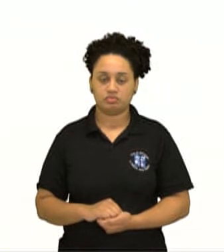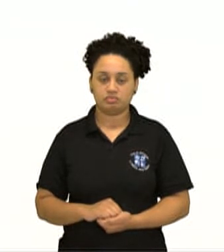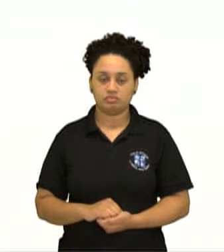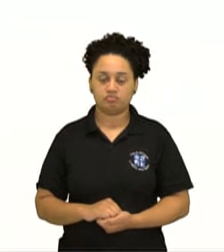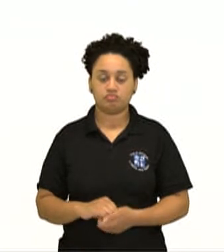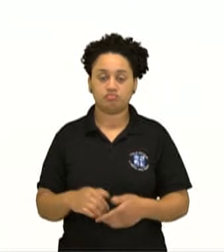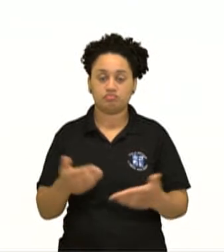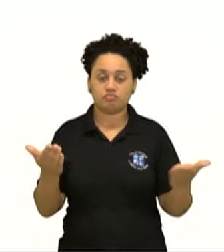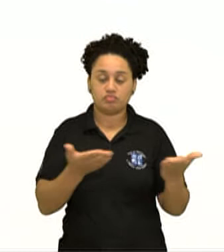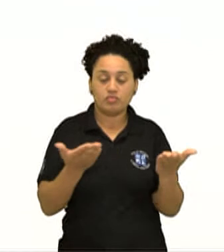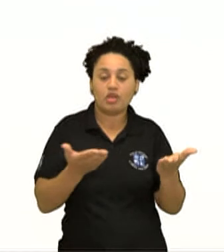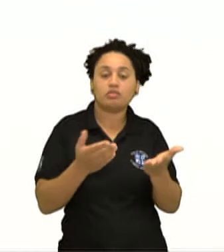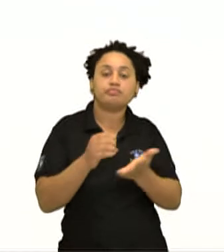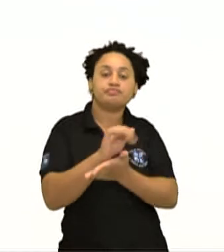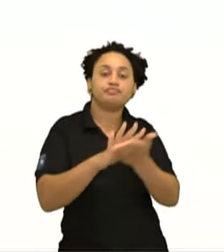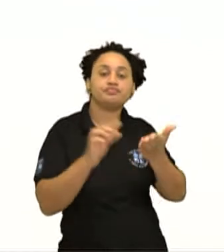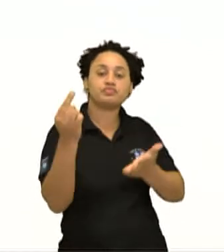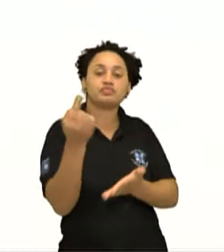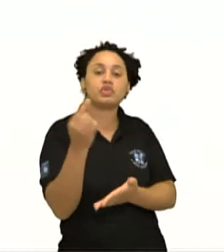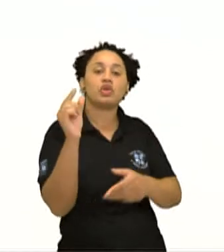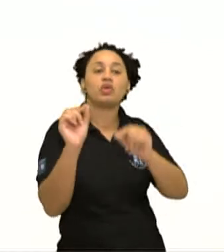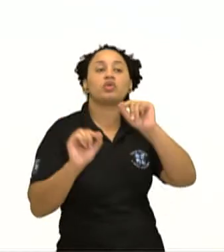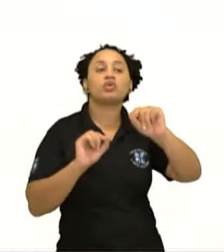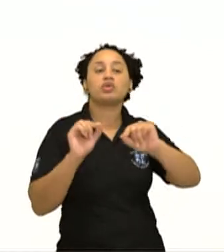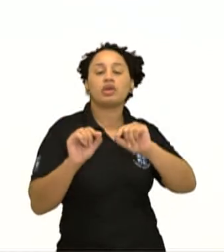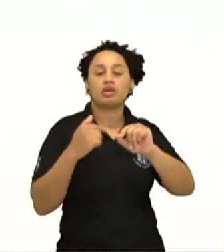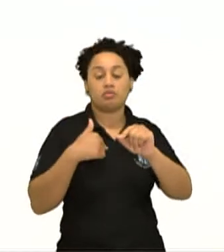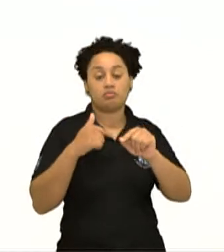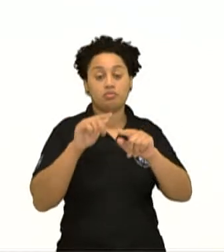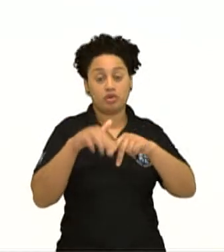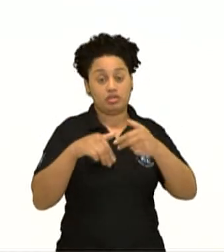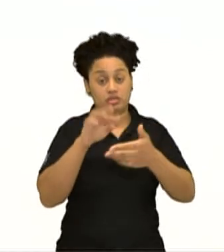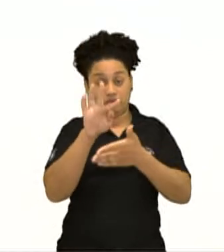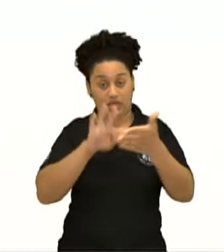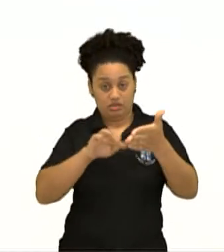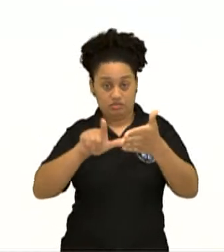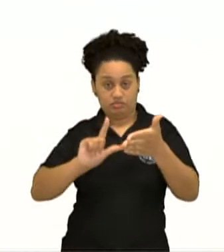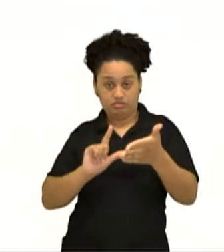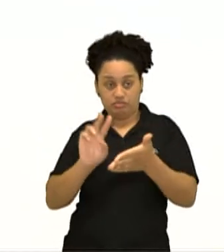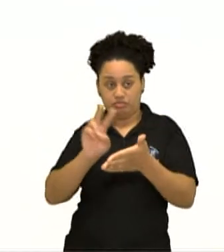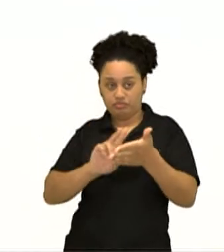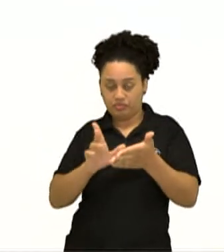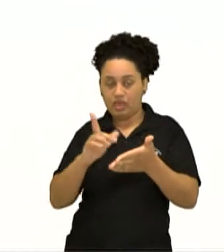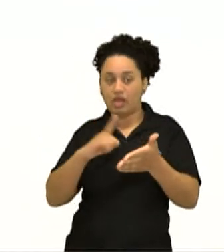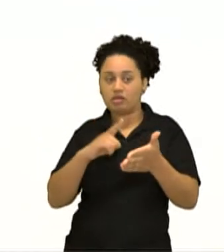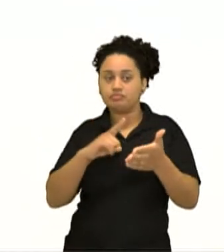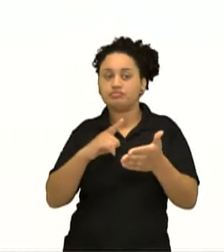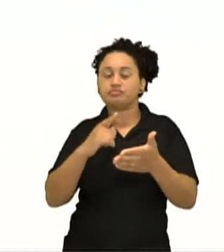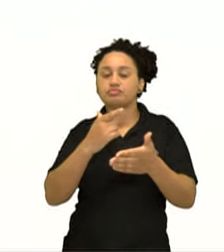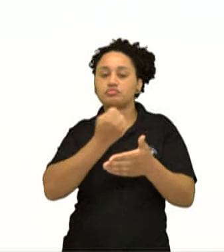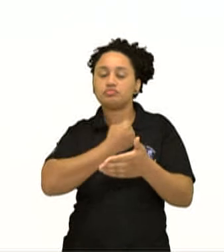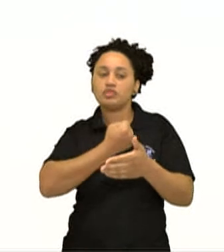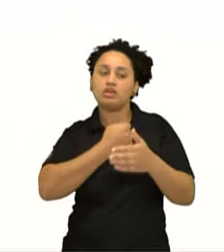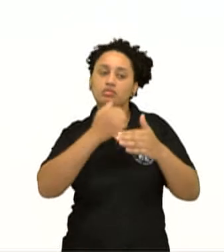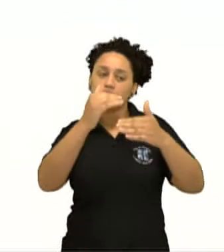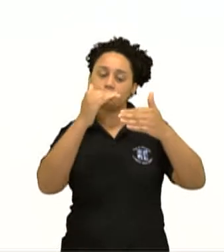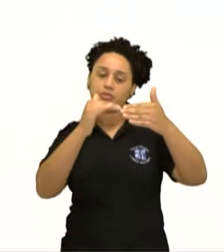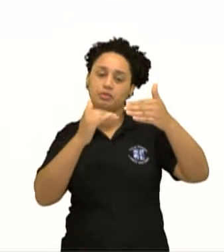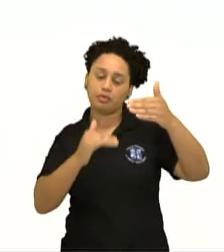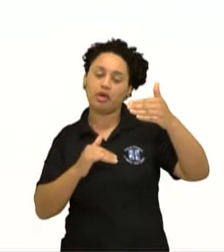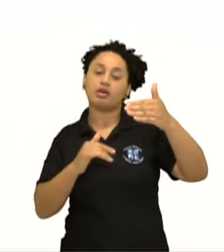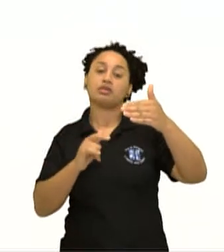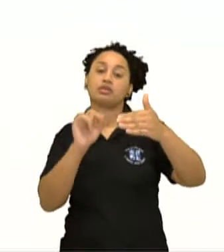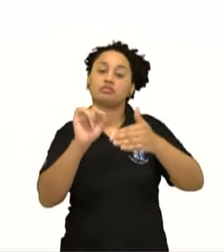La actividad 1, a respecto del texto, enumera las acciones relatadas por el narrador